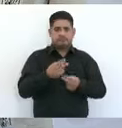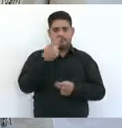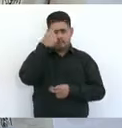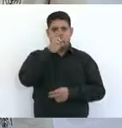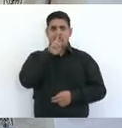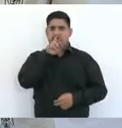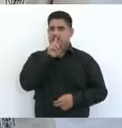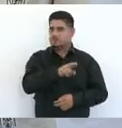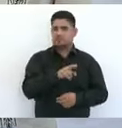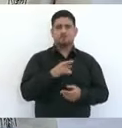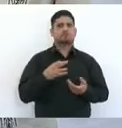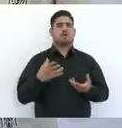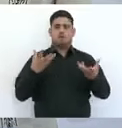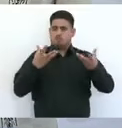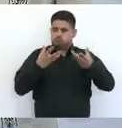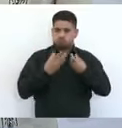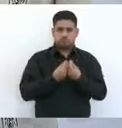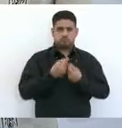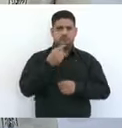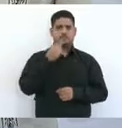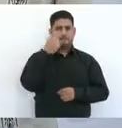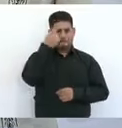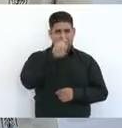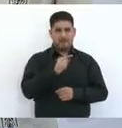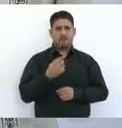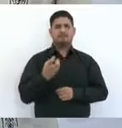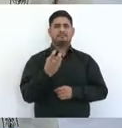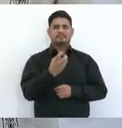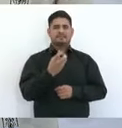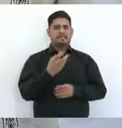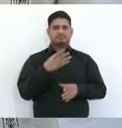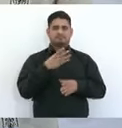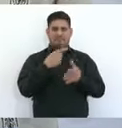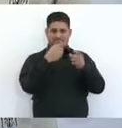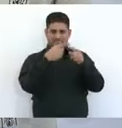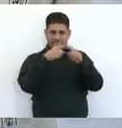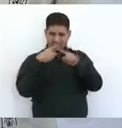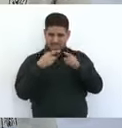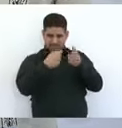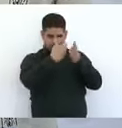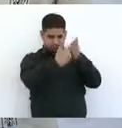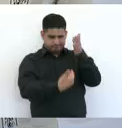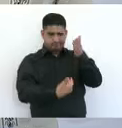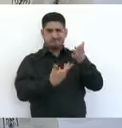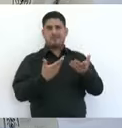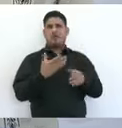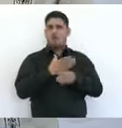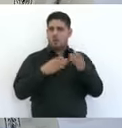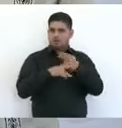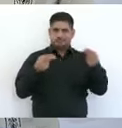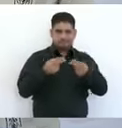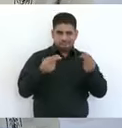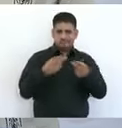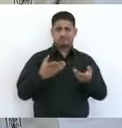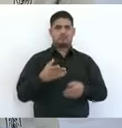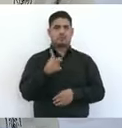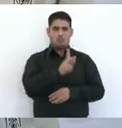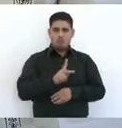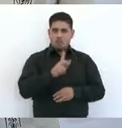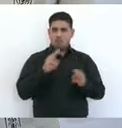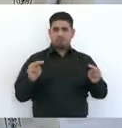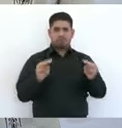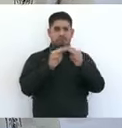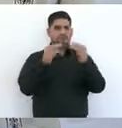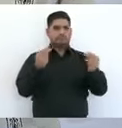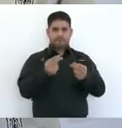respuesta integral a esta demanda de estas comunidades de la sierra. No